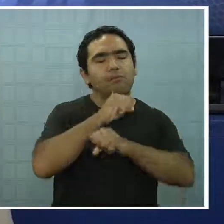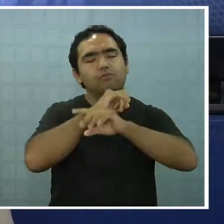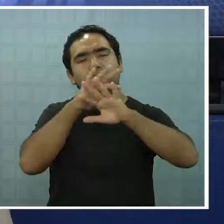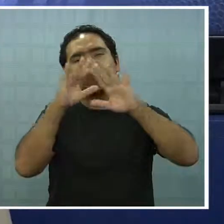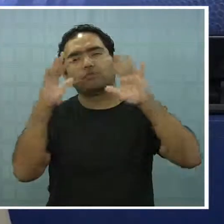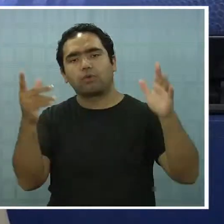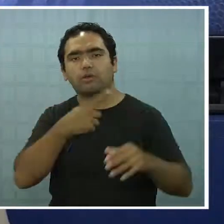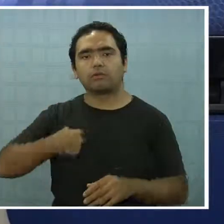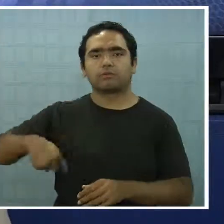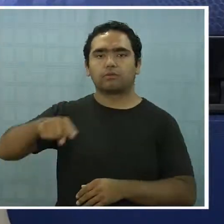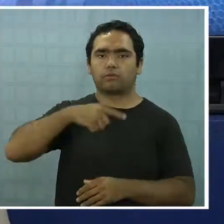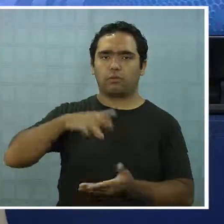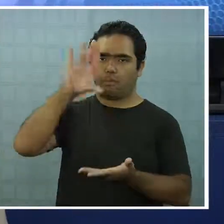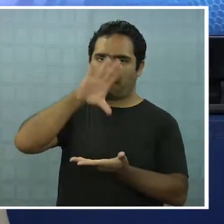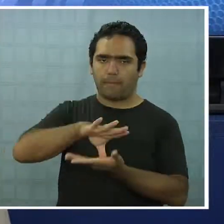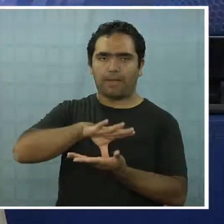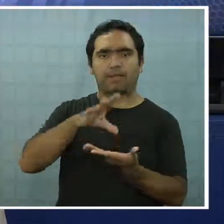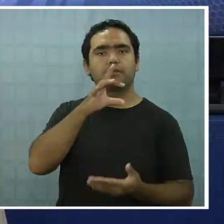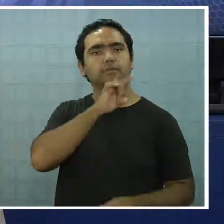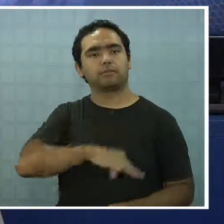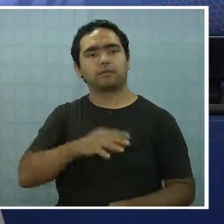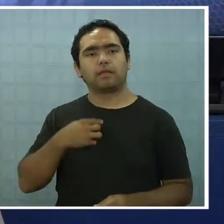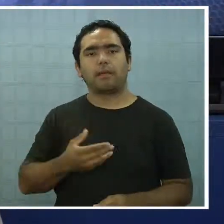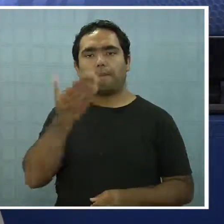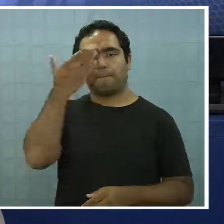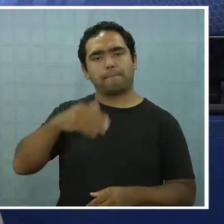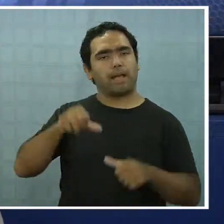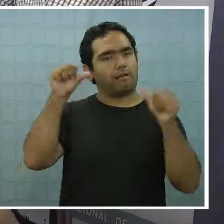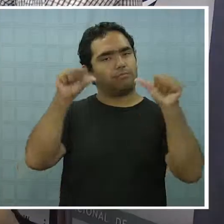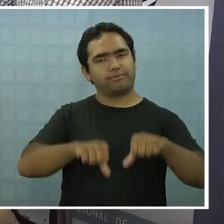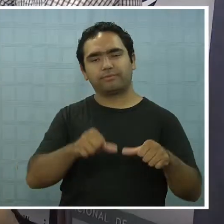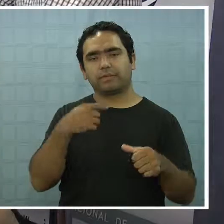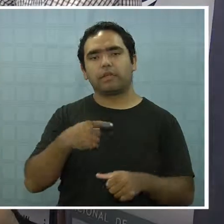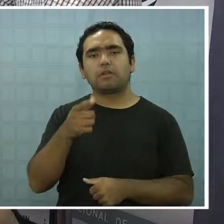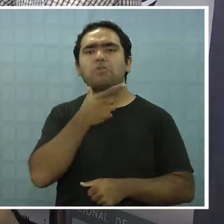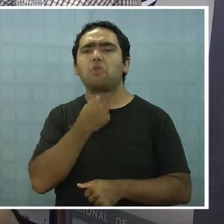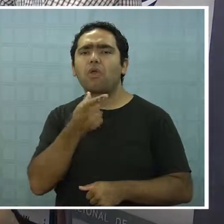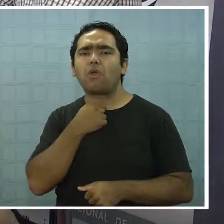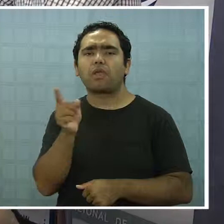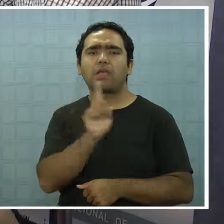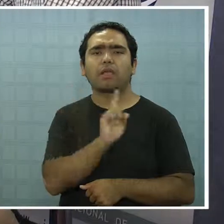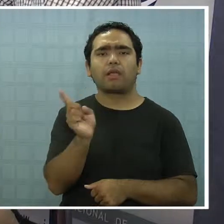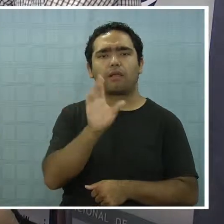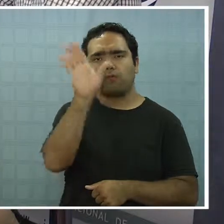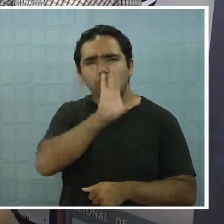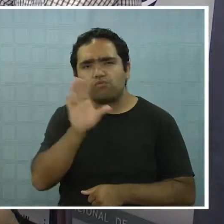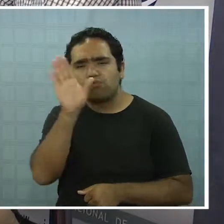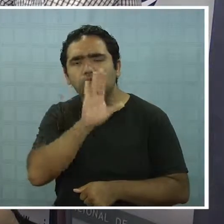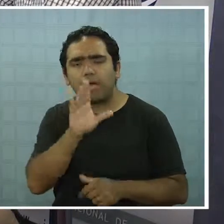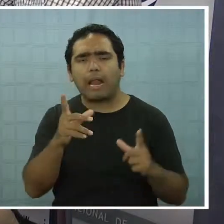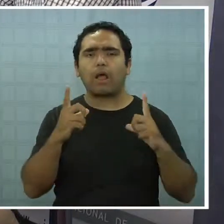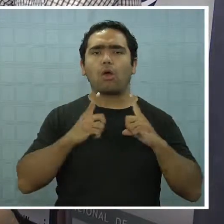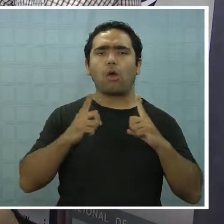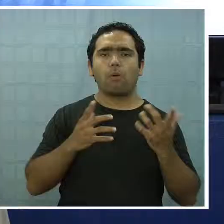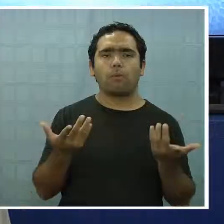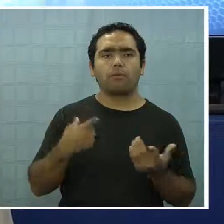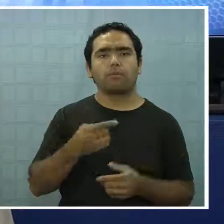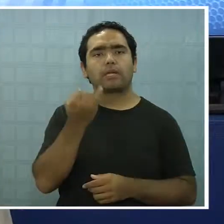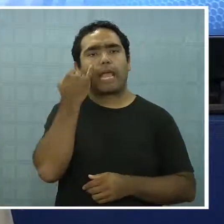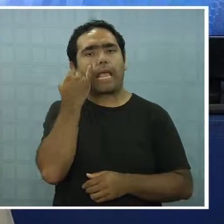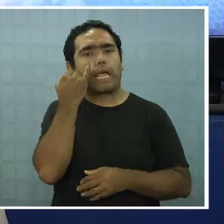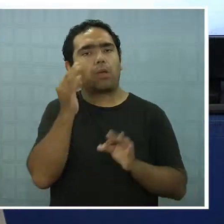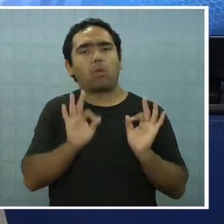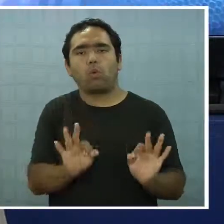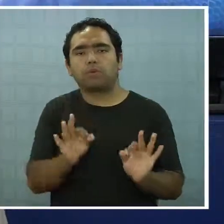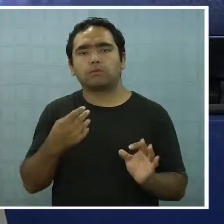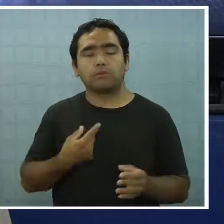perdiendo mucho como país. Y yo creo que es una mala conducta que tenemos los chilenos de repente de no querer o buscar el acomodo, sobre todo que es injusto y absurdo,